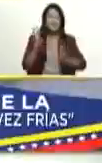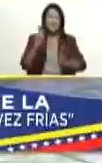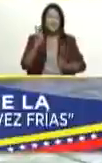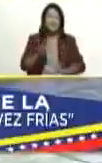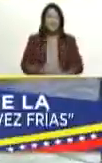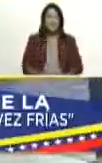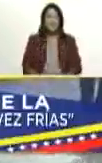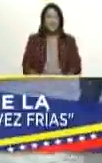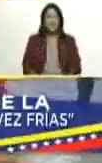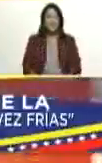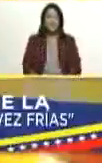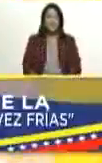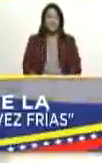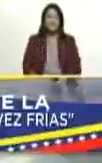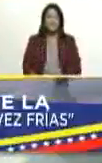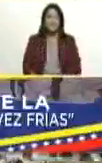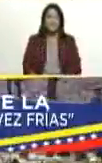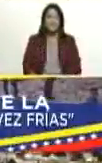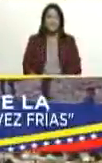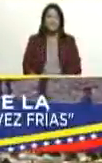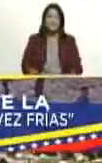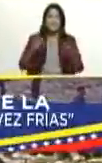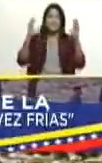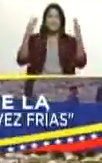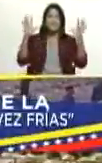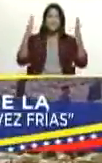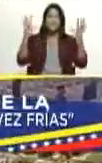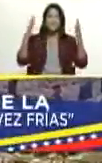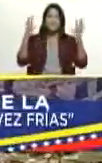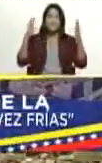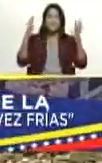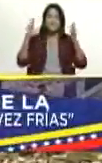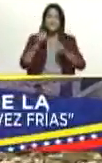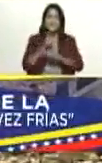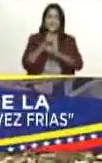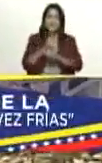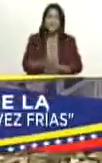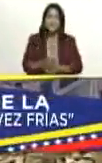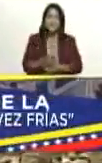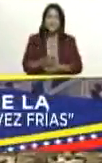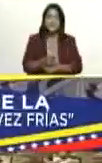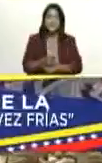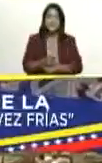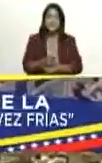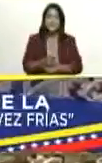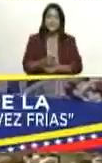integral comunitario. Vamos a brindarle un fuerte aplauso a los graduandos de la promoción.